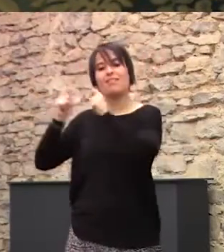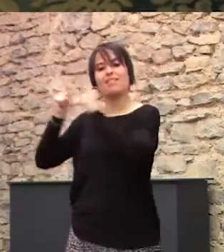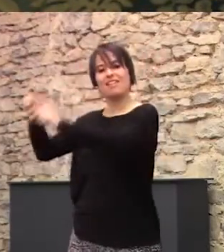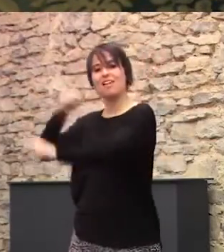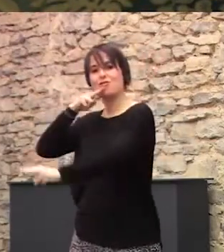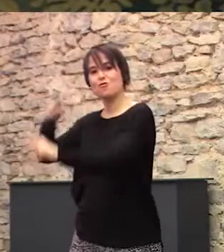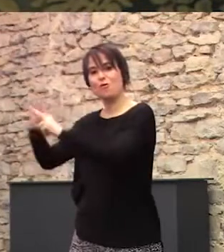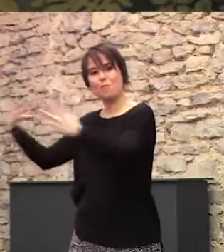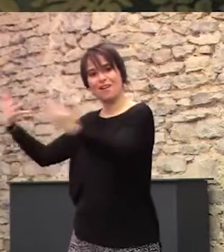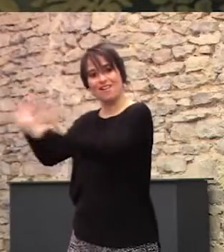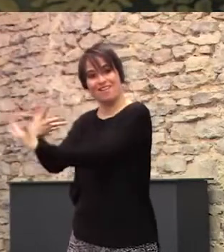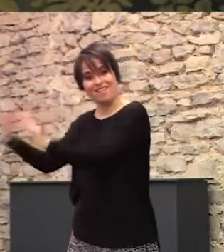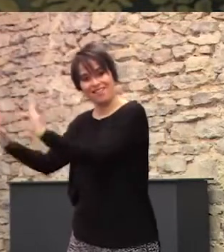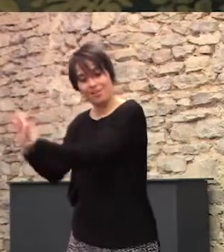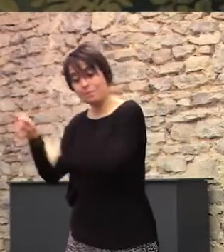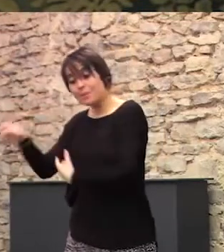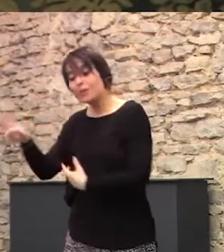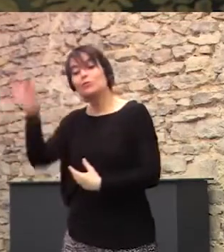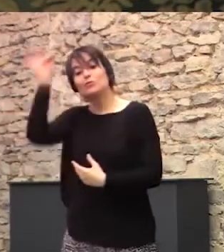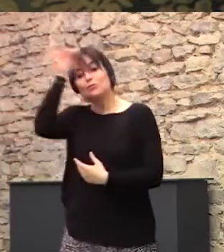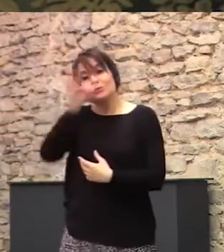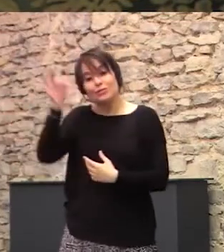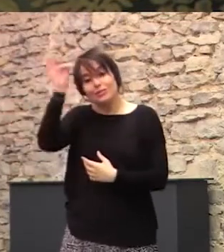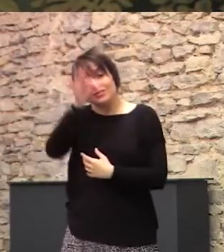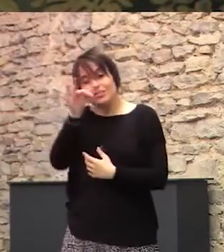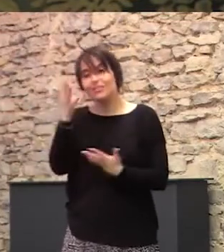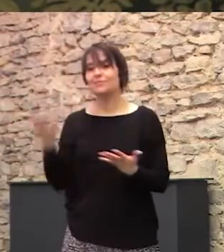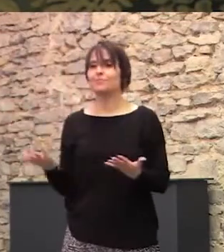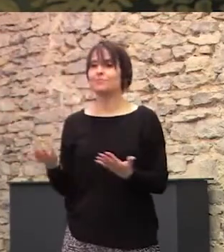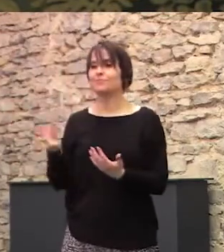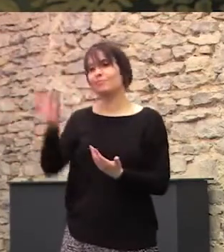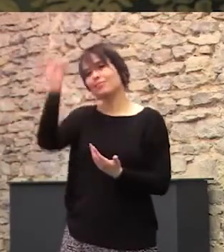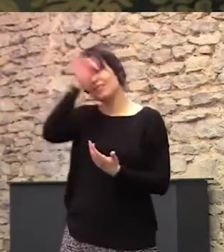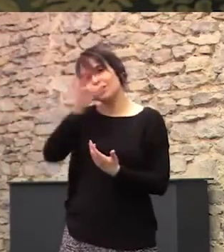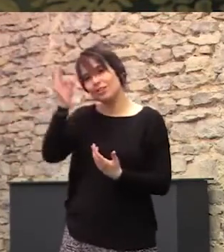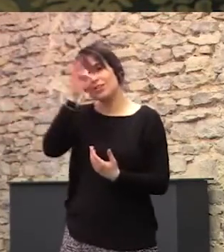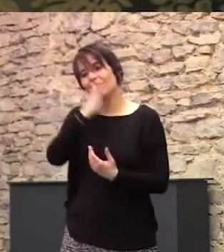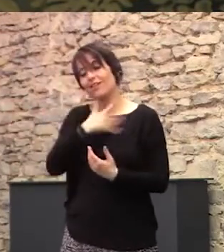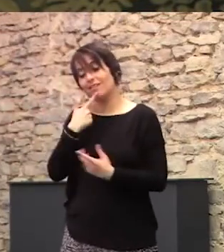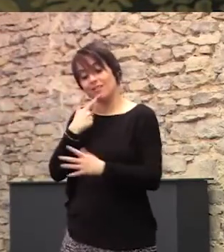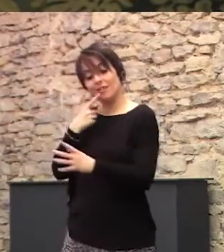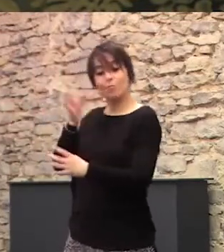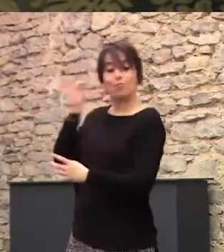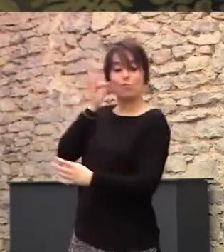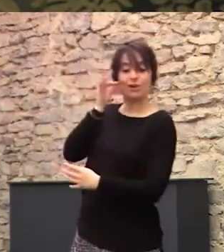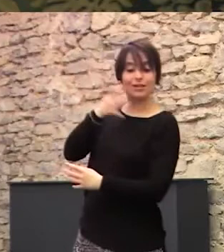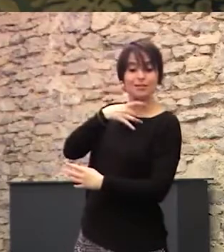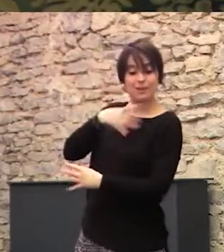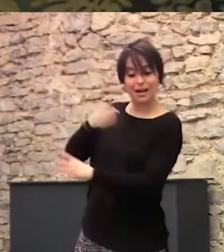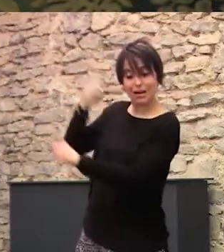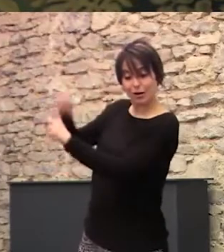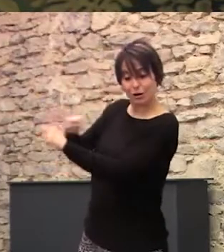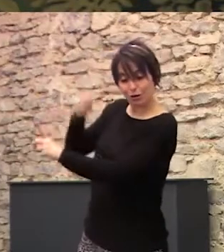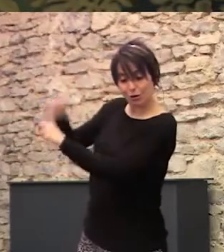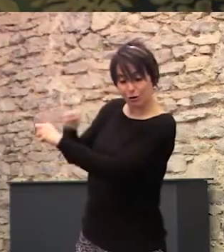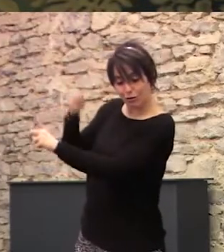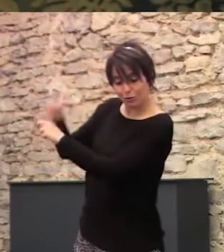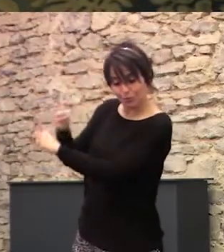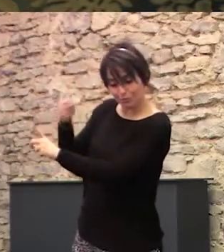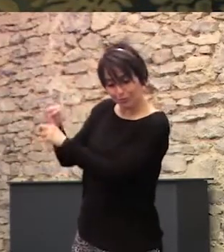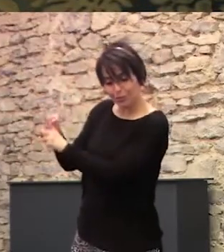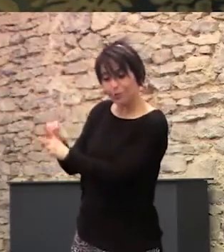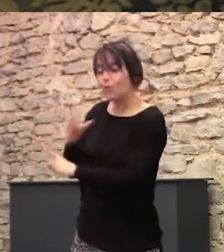ya, digamos, la teoría en sí, el ver que la opresión de las mujeres viene conformada